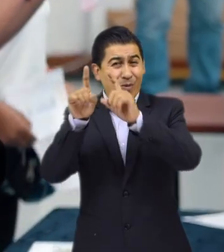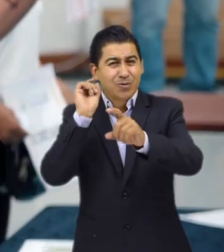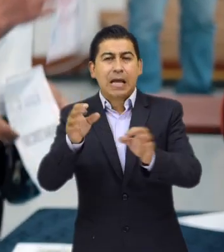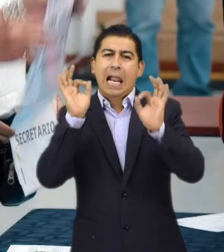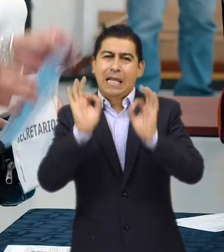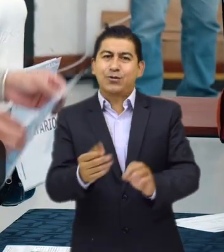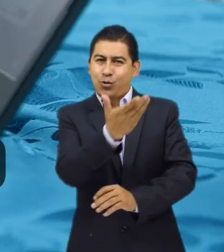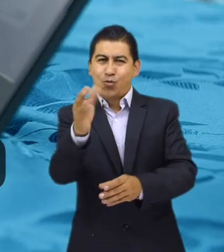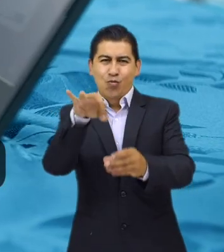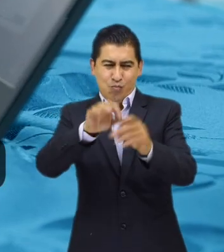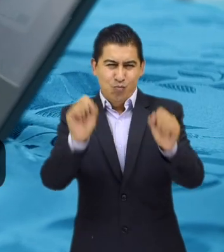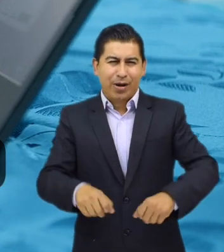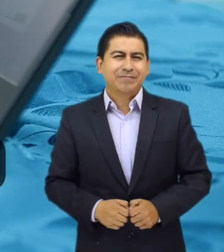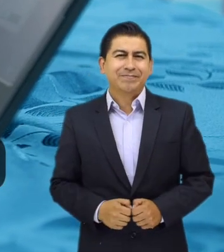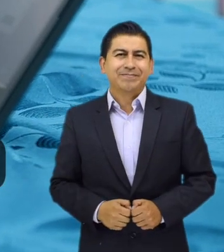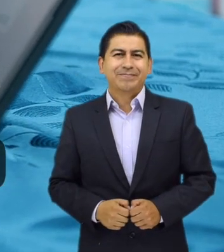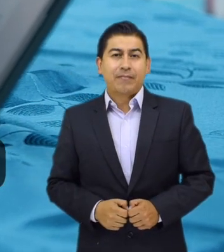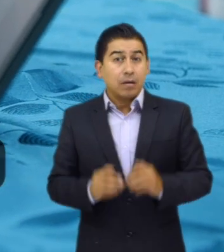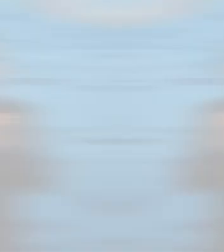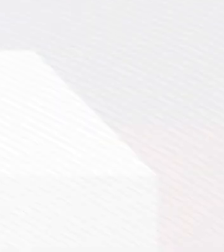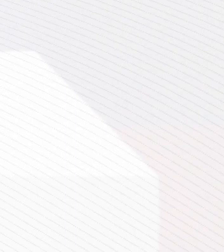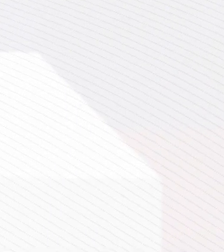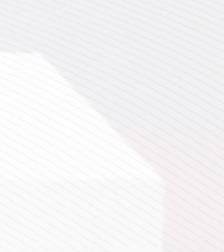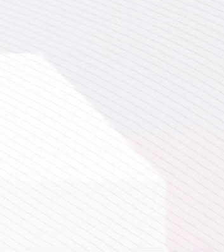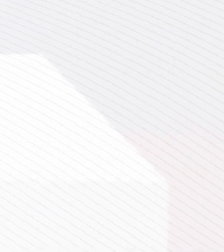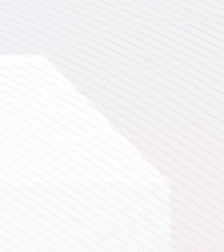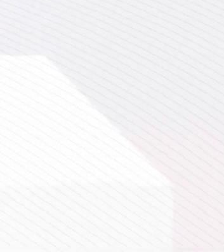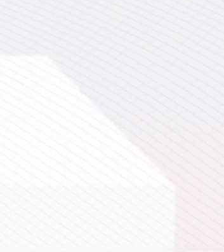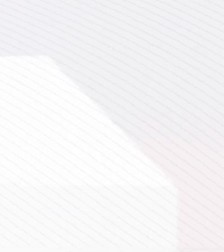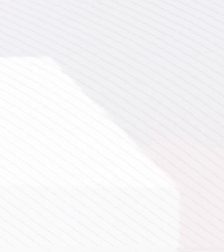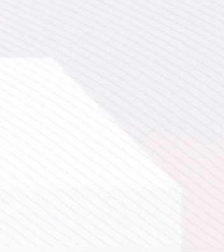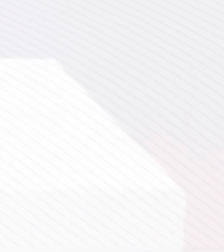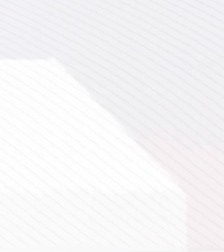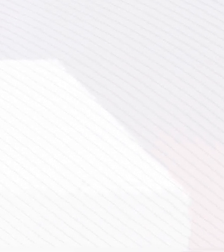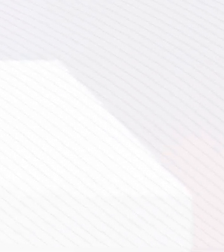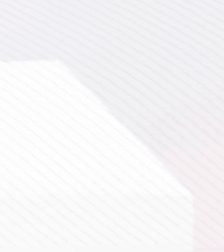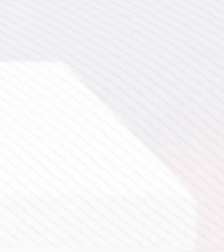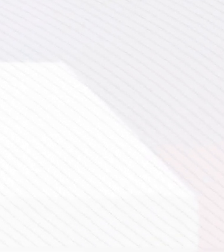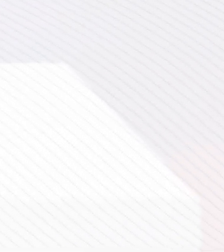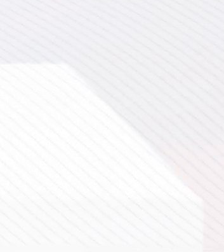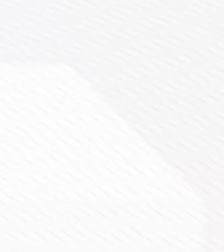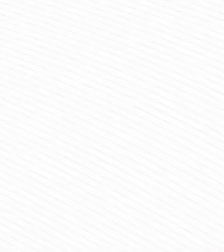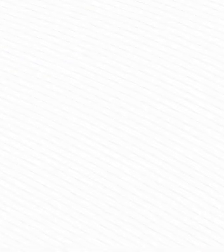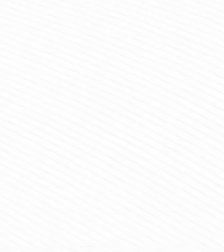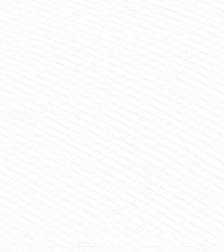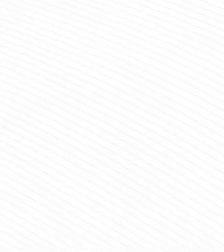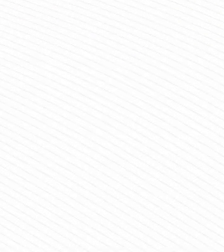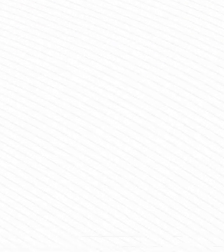para el referéndum y consulta popular 2024. En democracia, Ecuador vota informado.